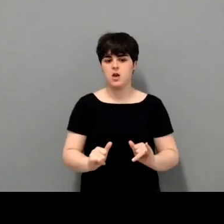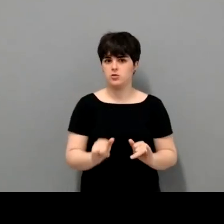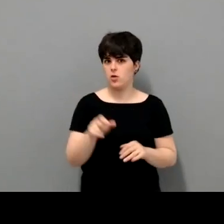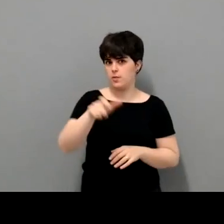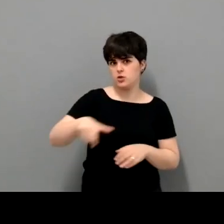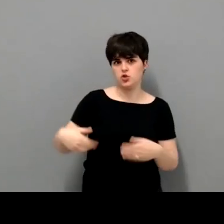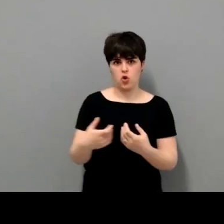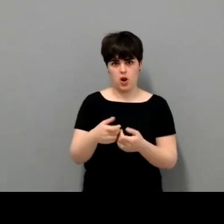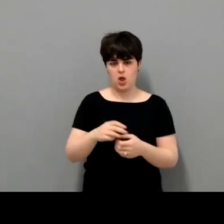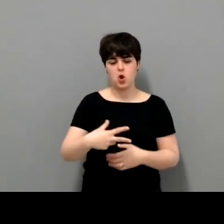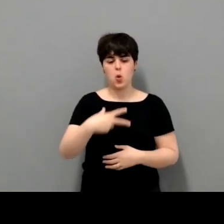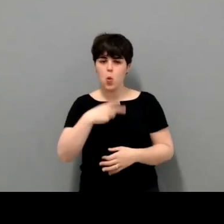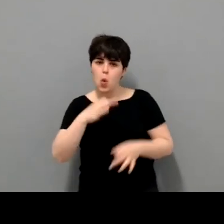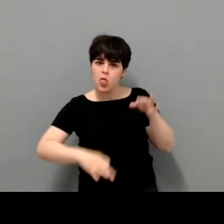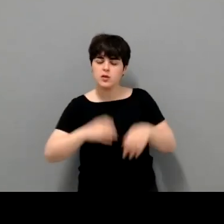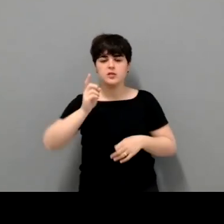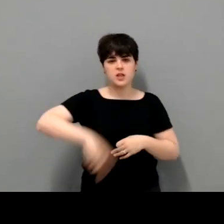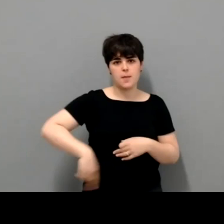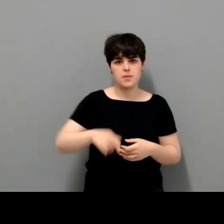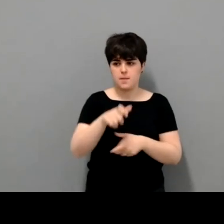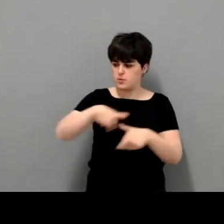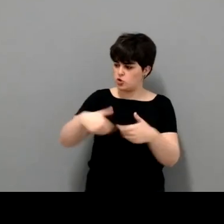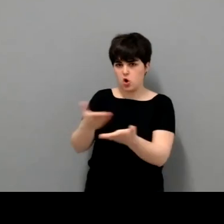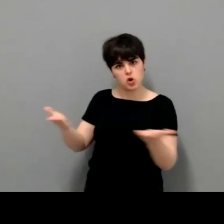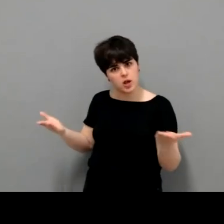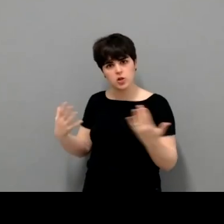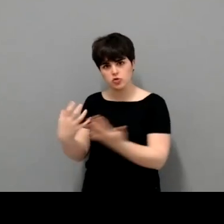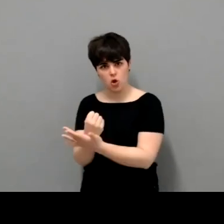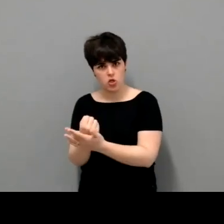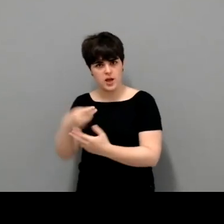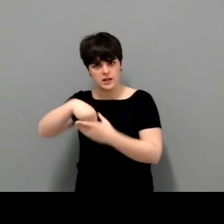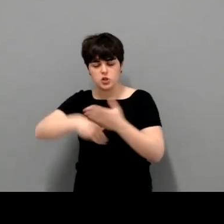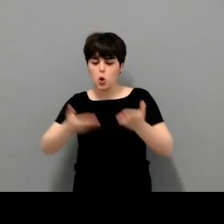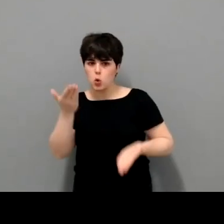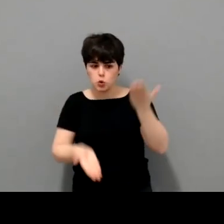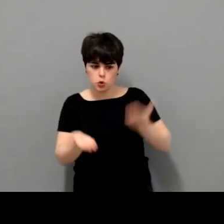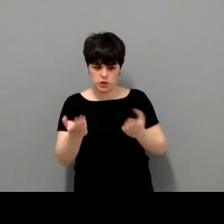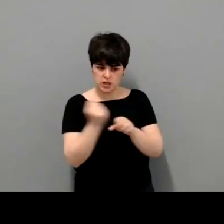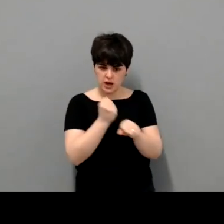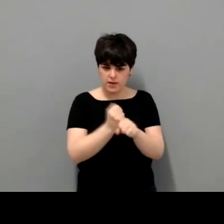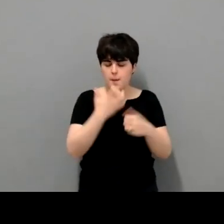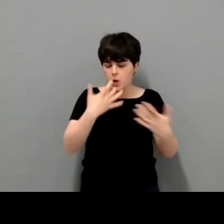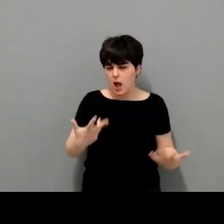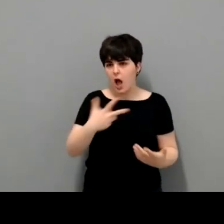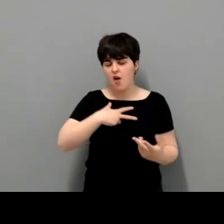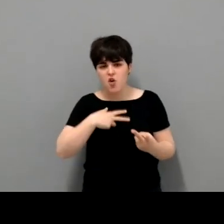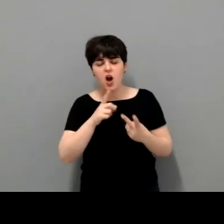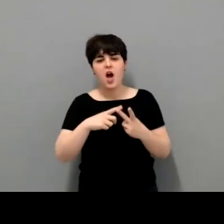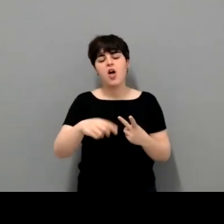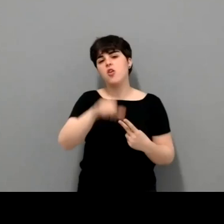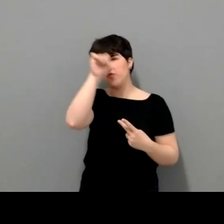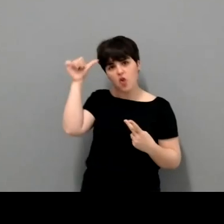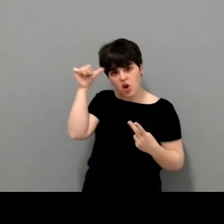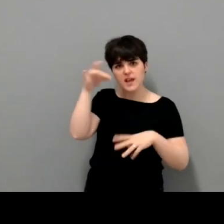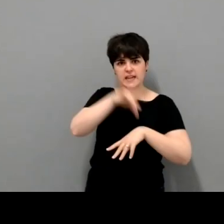operadores jurídicos, pero también tenemos que llegar a todos los operadores que trabajan en justicia, y estoy pensando en abogados, médicos forenses,